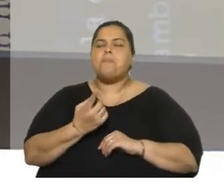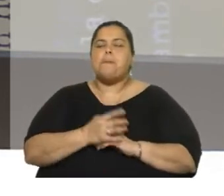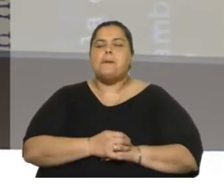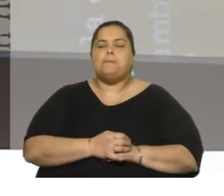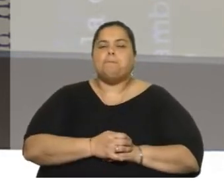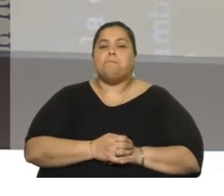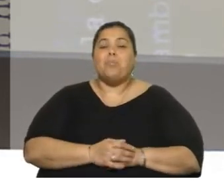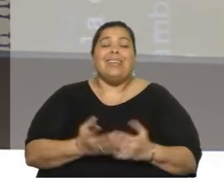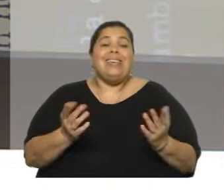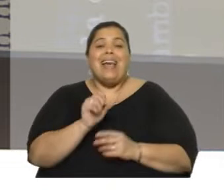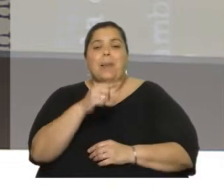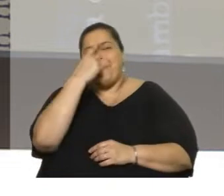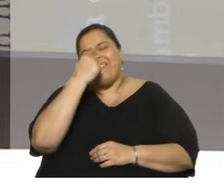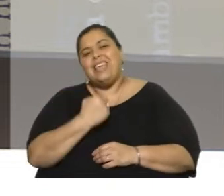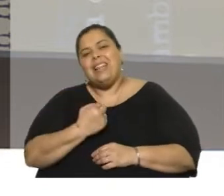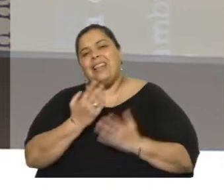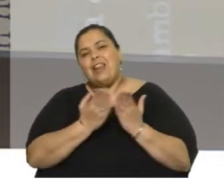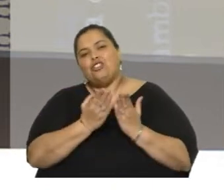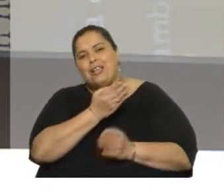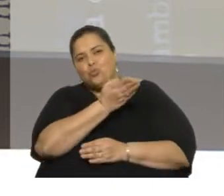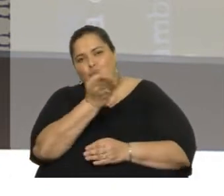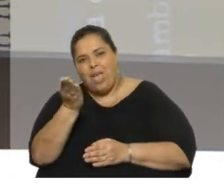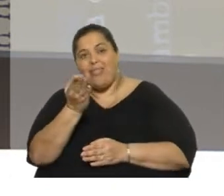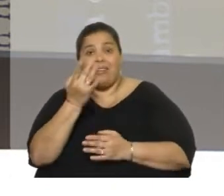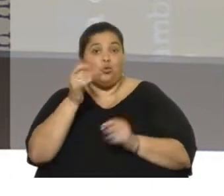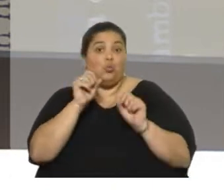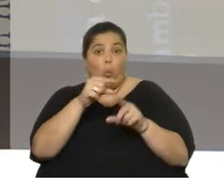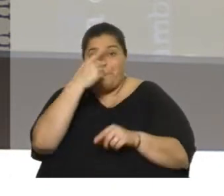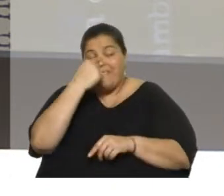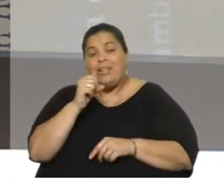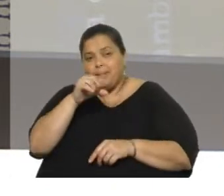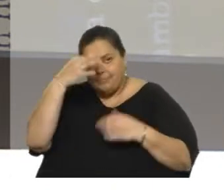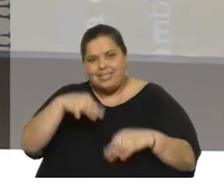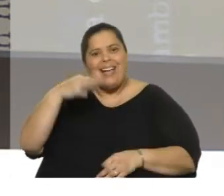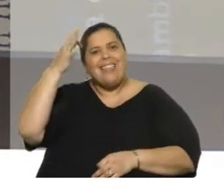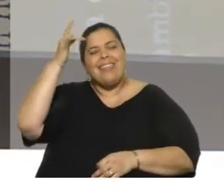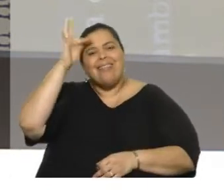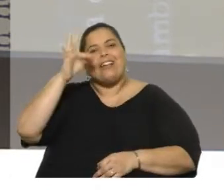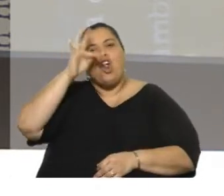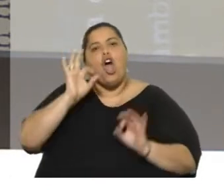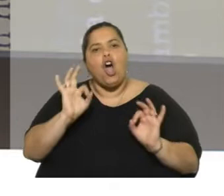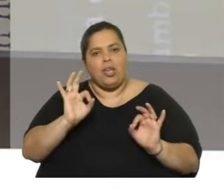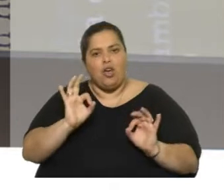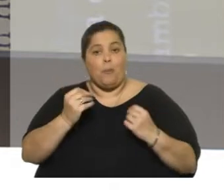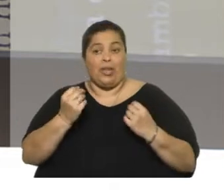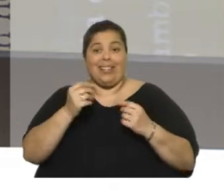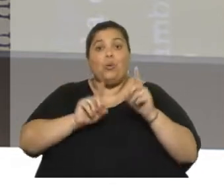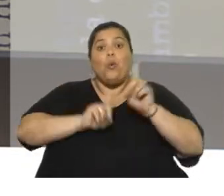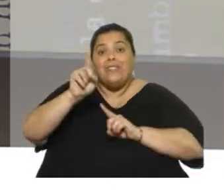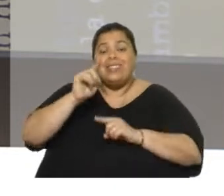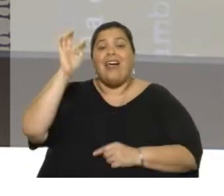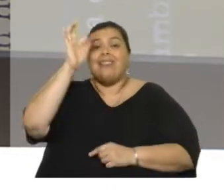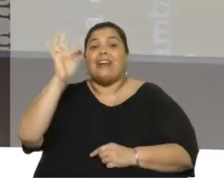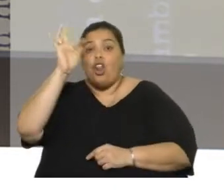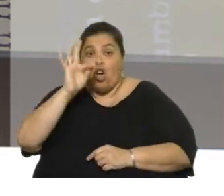Y el perfil de los estudiantes es justamente un perfil tecnológico. Es un perfil tecnológico muy vinculado a lo que la